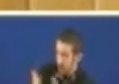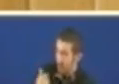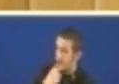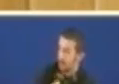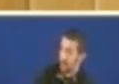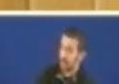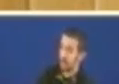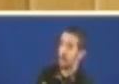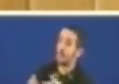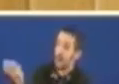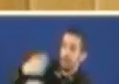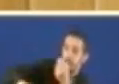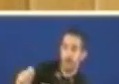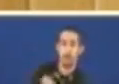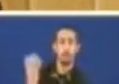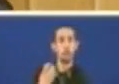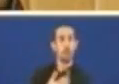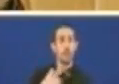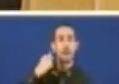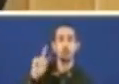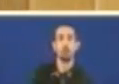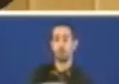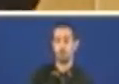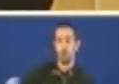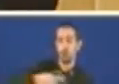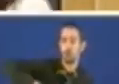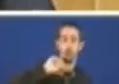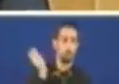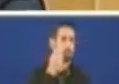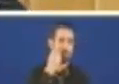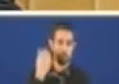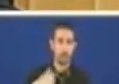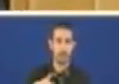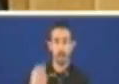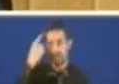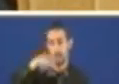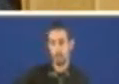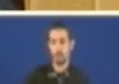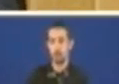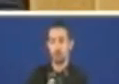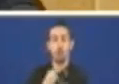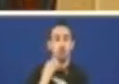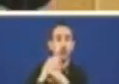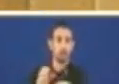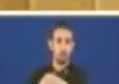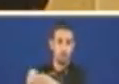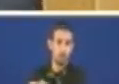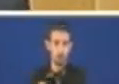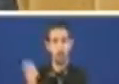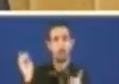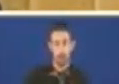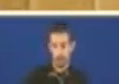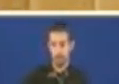ofertar determinados produtos. Bueno, nos encontrámonos, e supoño que os demais grupos tamén, cando